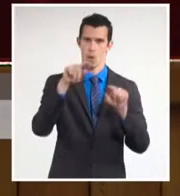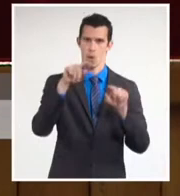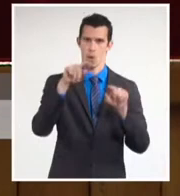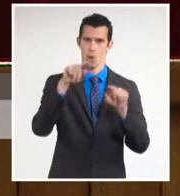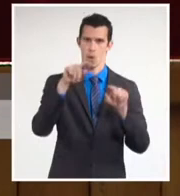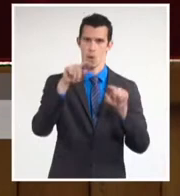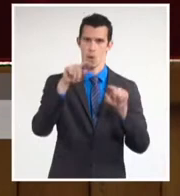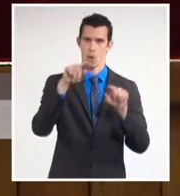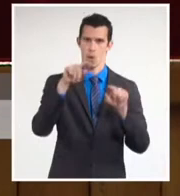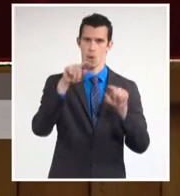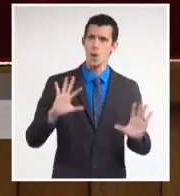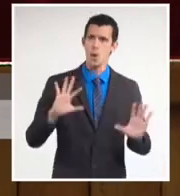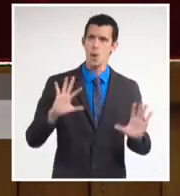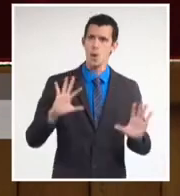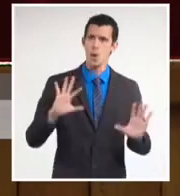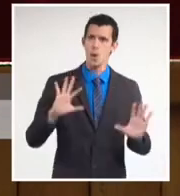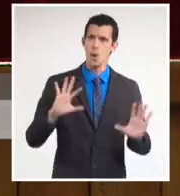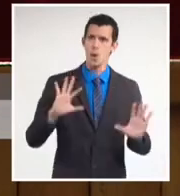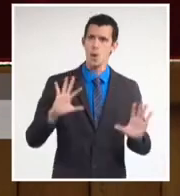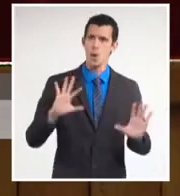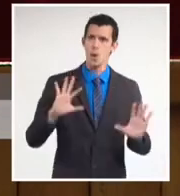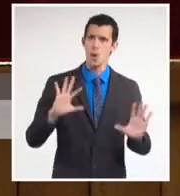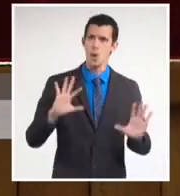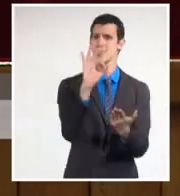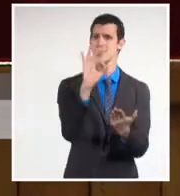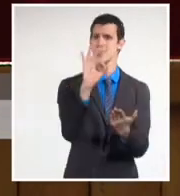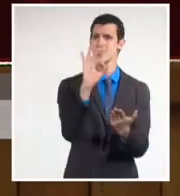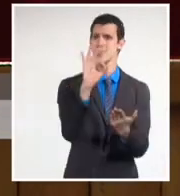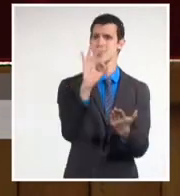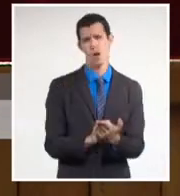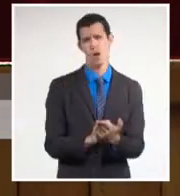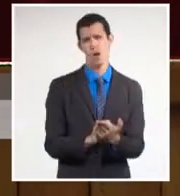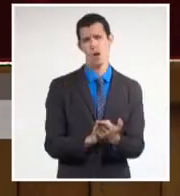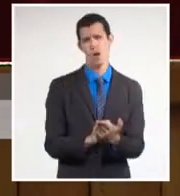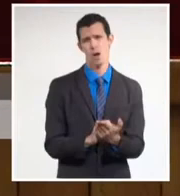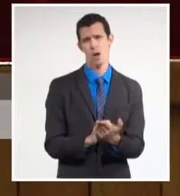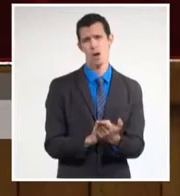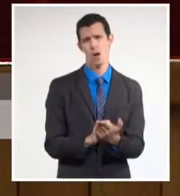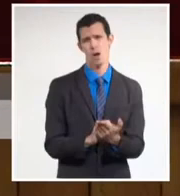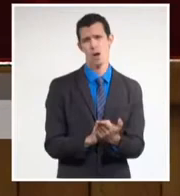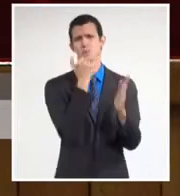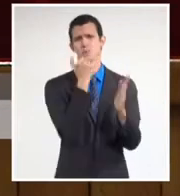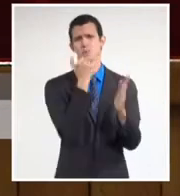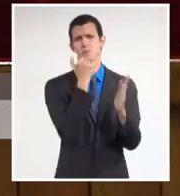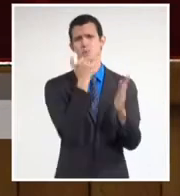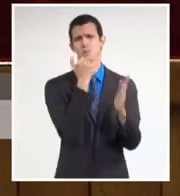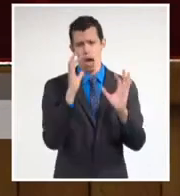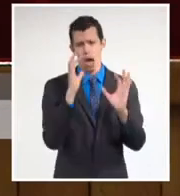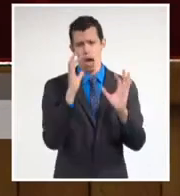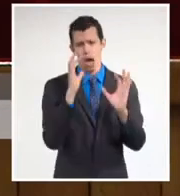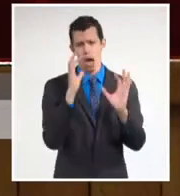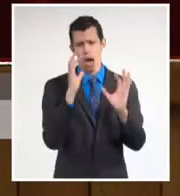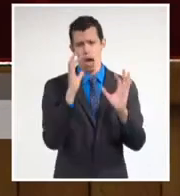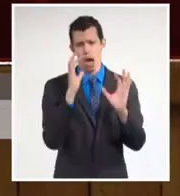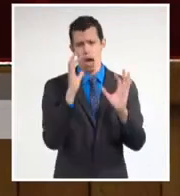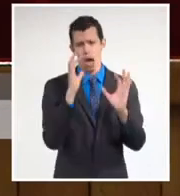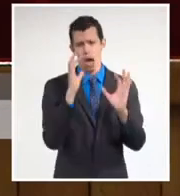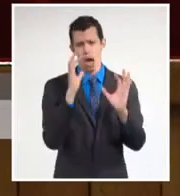estamos aportando. Entonces, hay que concentrarse ¿dónde? Las 63 medidas de la agricultura, más